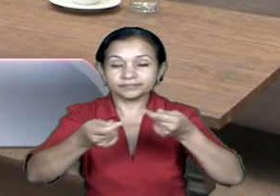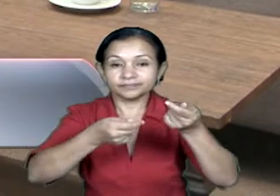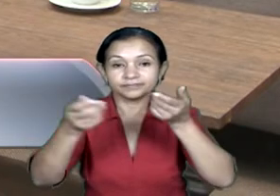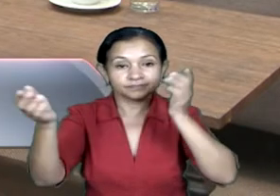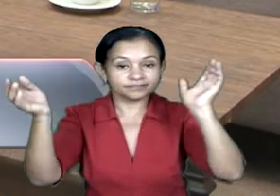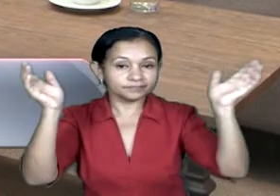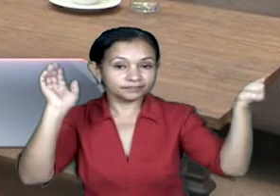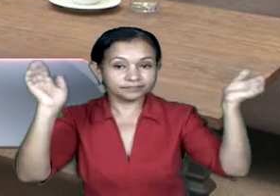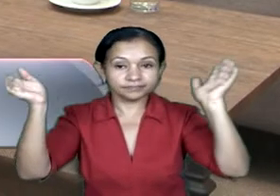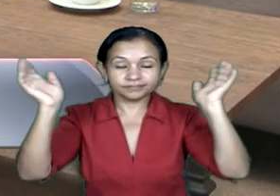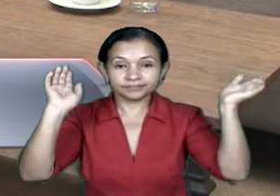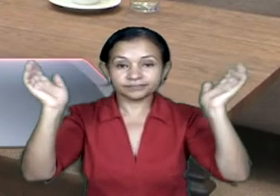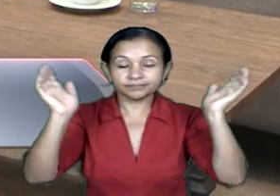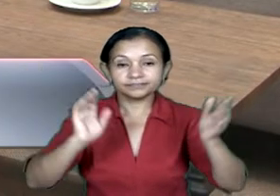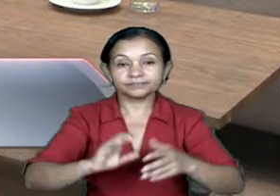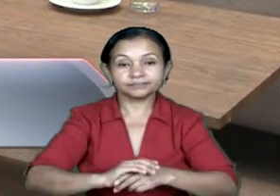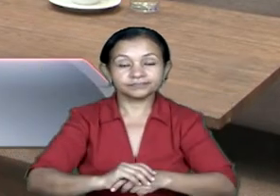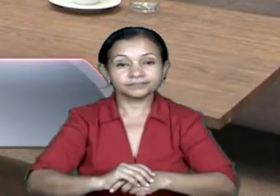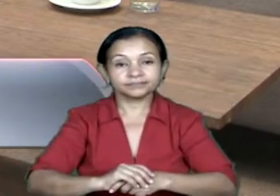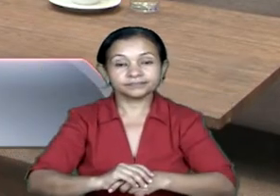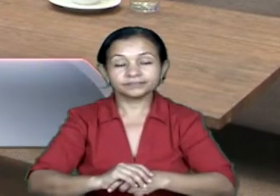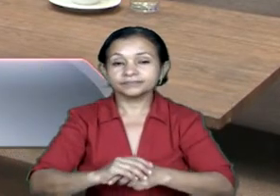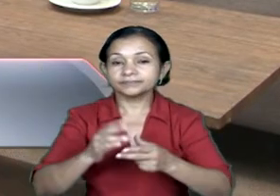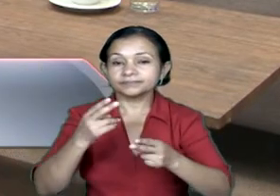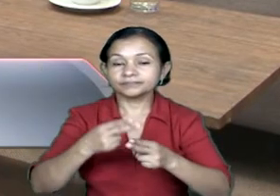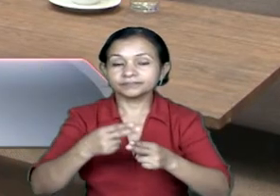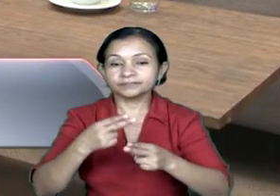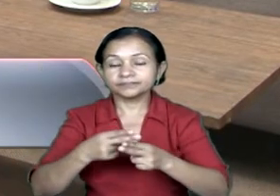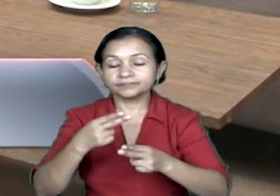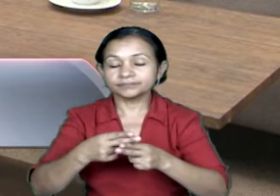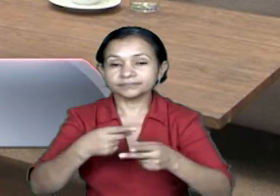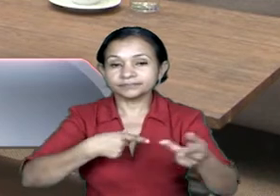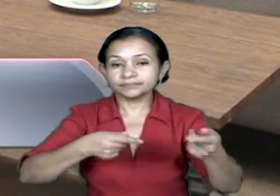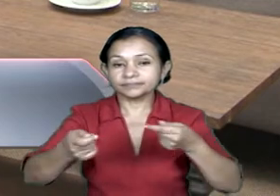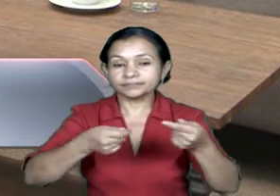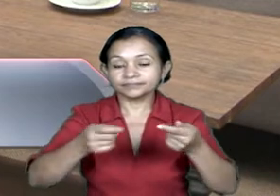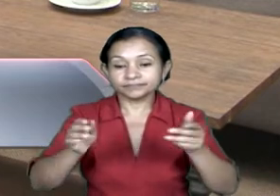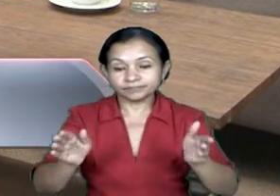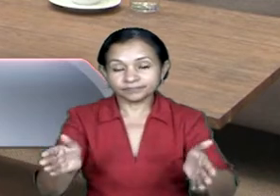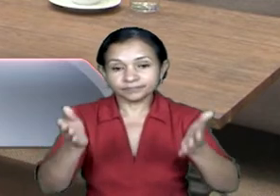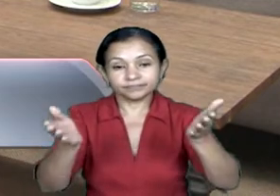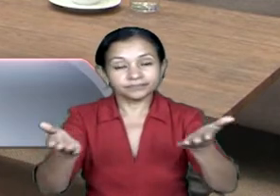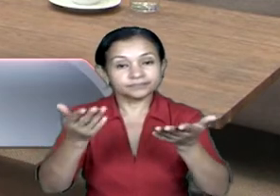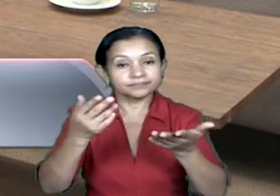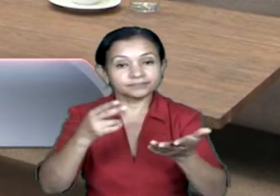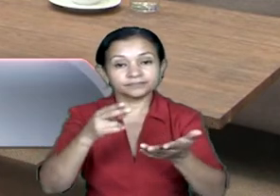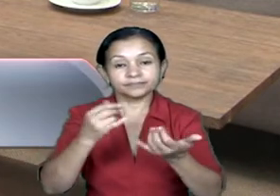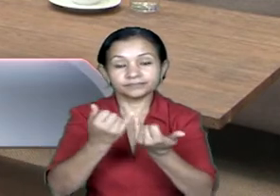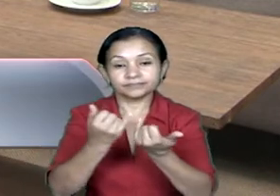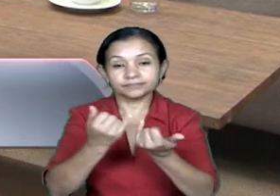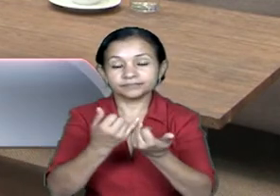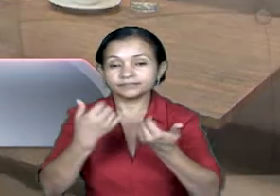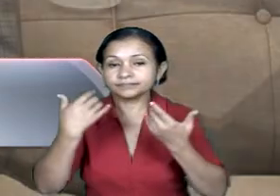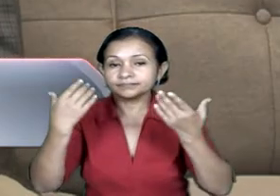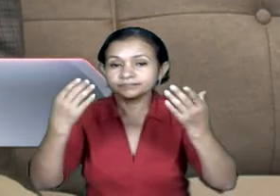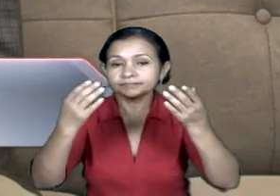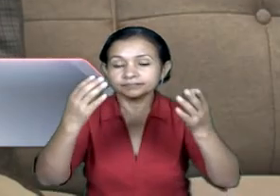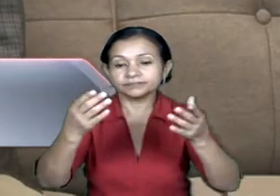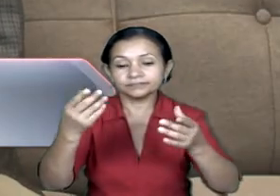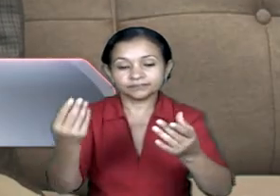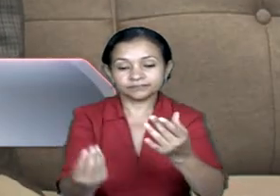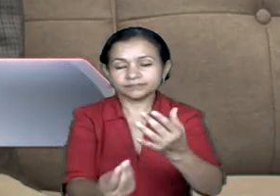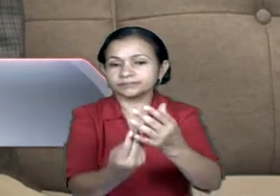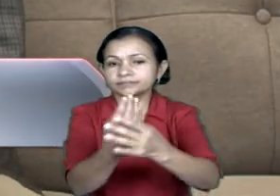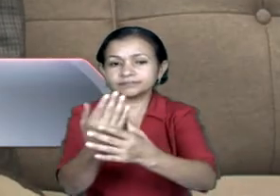comercialización y ¿cómo se llama? Comercialización y promoción en productos